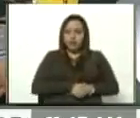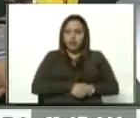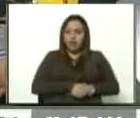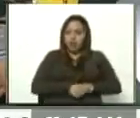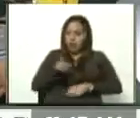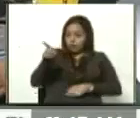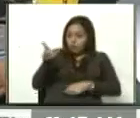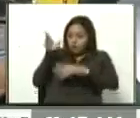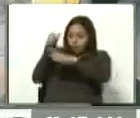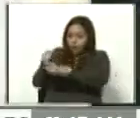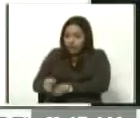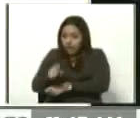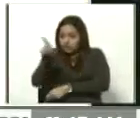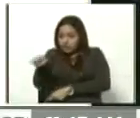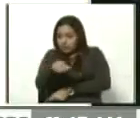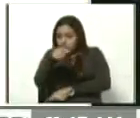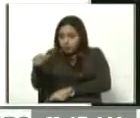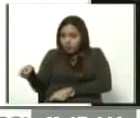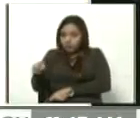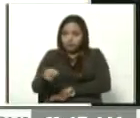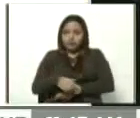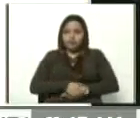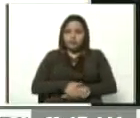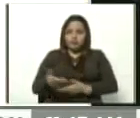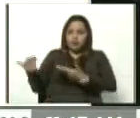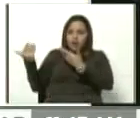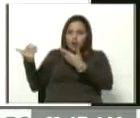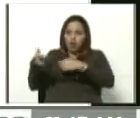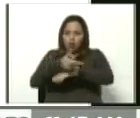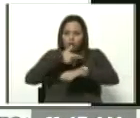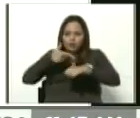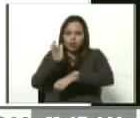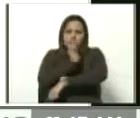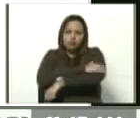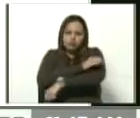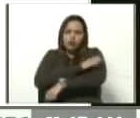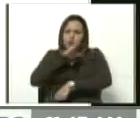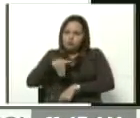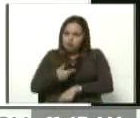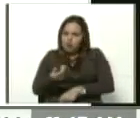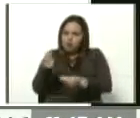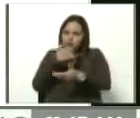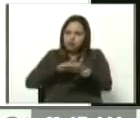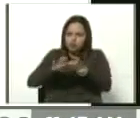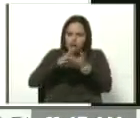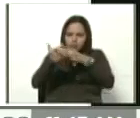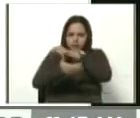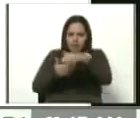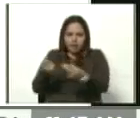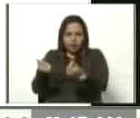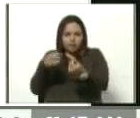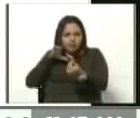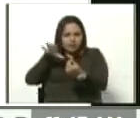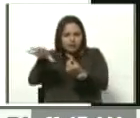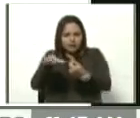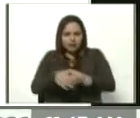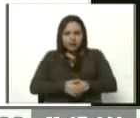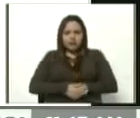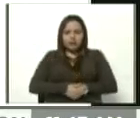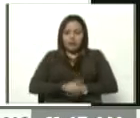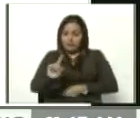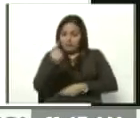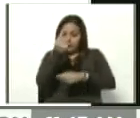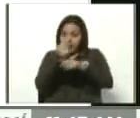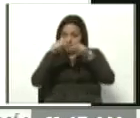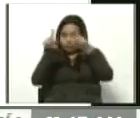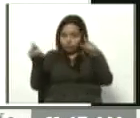no confía en que el gobierno de oposición pueda resolver los actuales problemas económicos del país? Esa es la primera lámina,